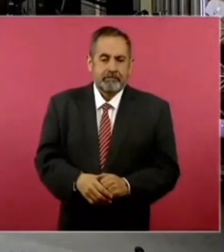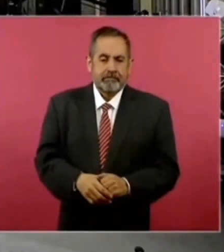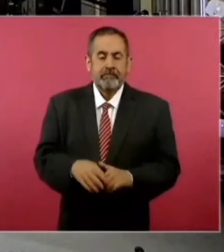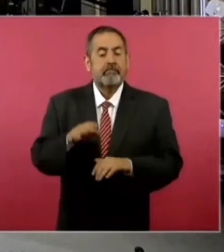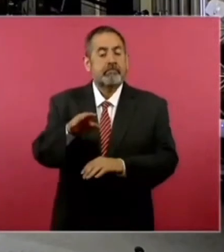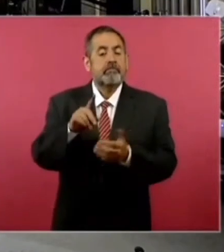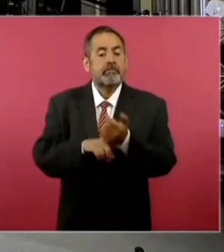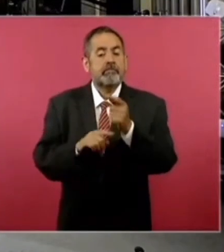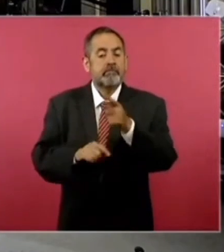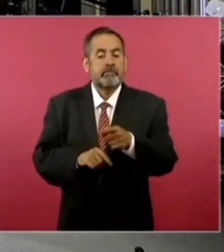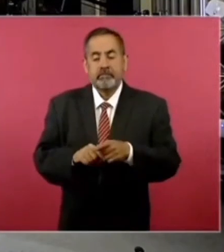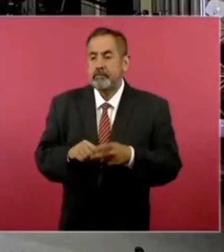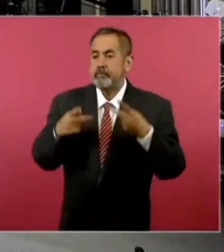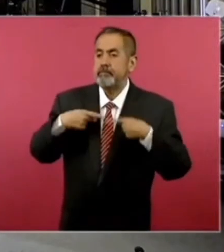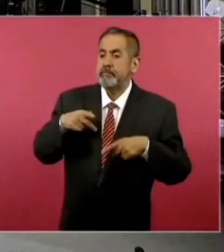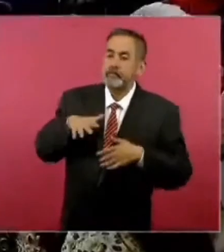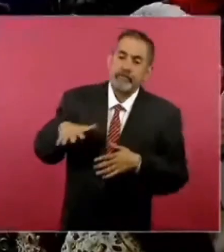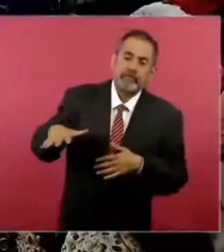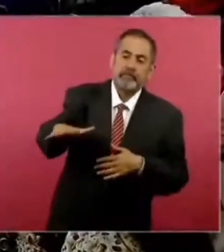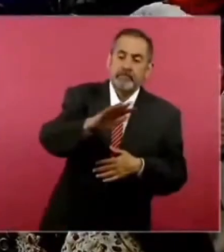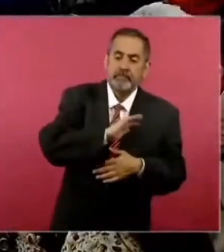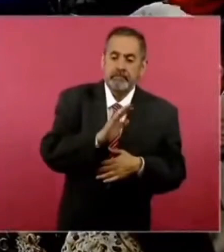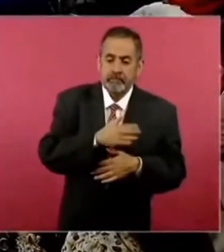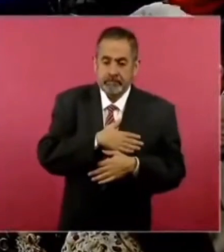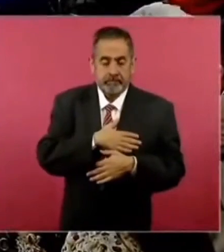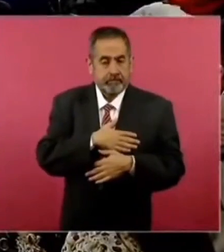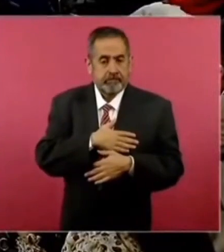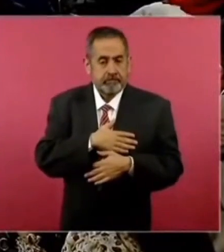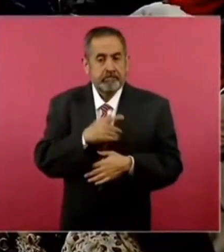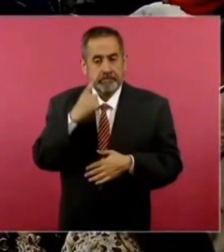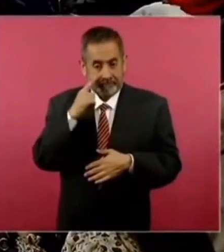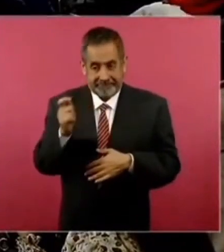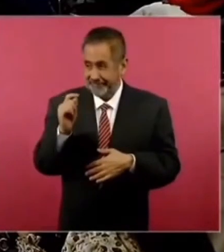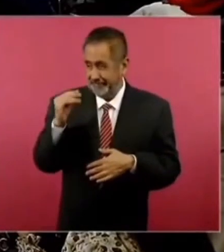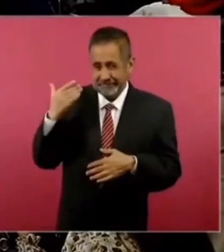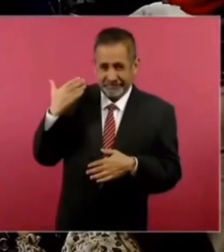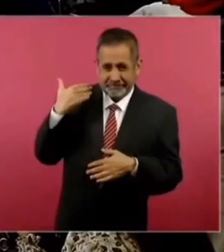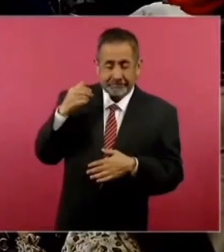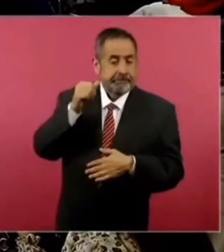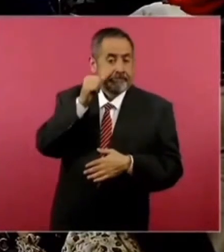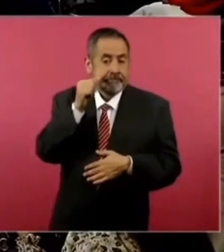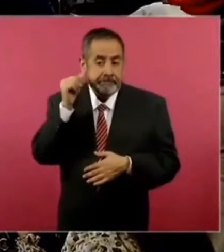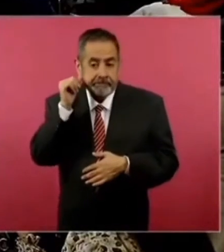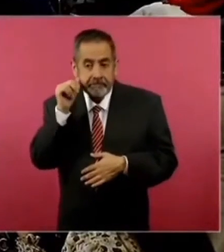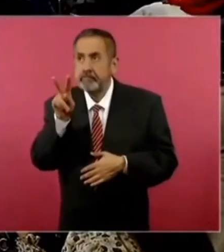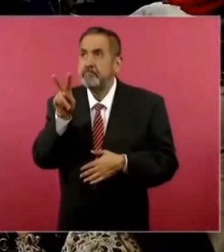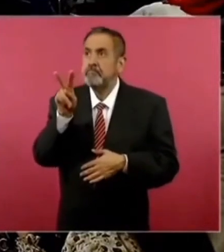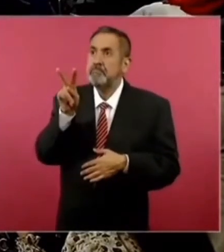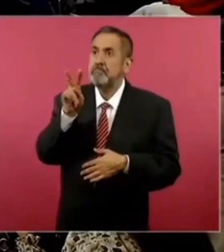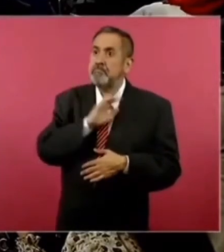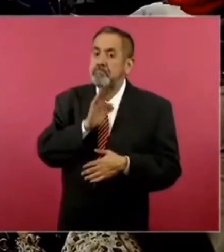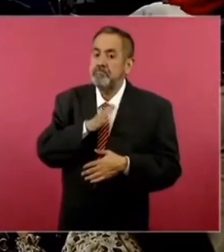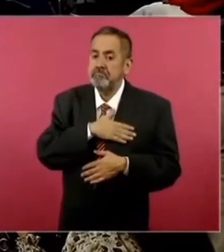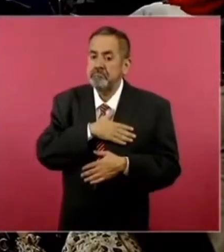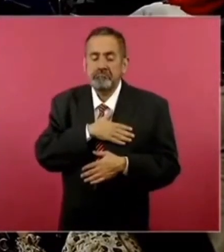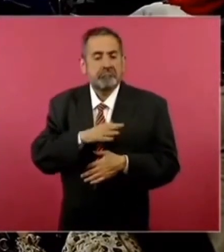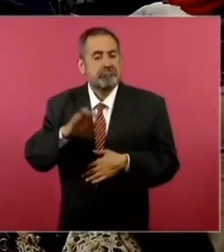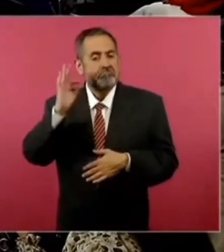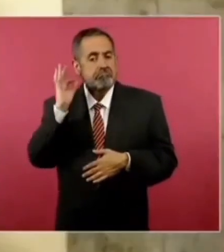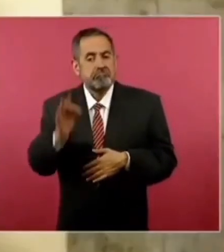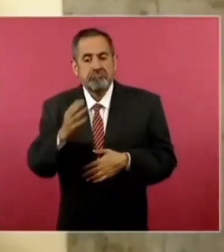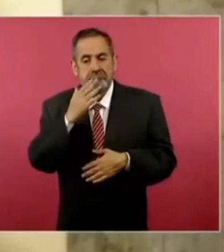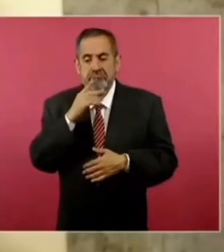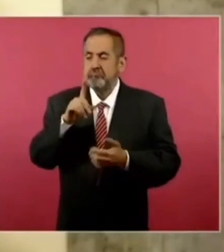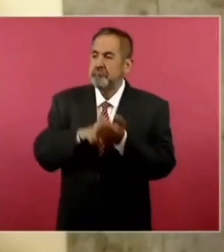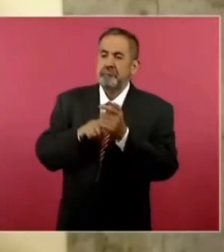Sobre el pueblo español. O sea, volvieron a demostrar ahora, ayer, ¿sí?, de que tienen